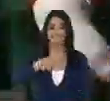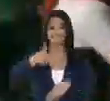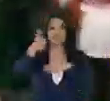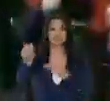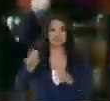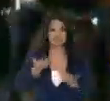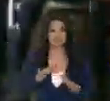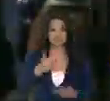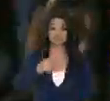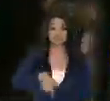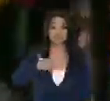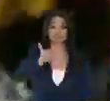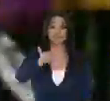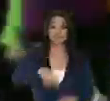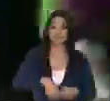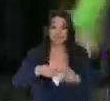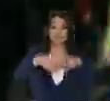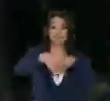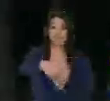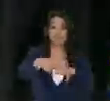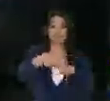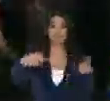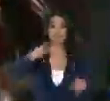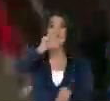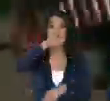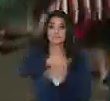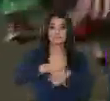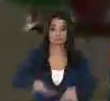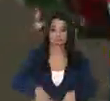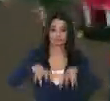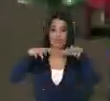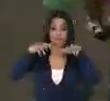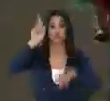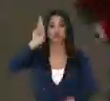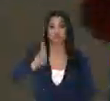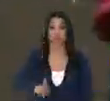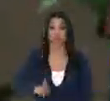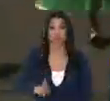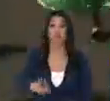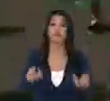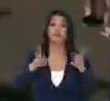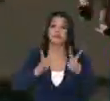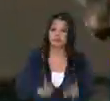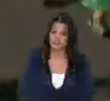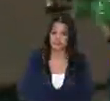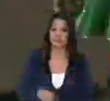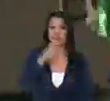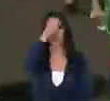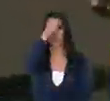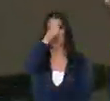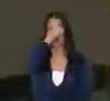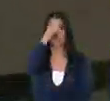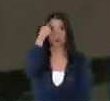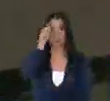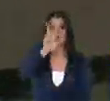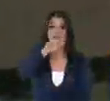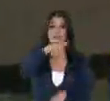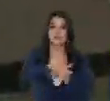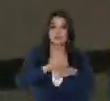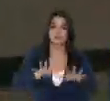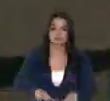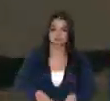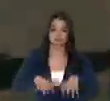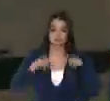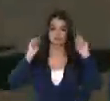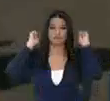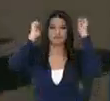autoridad. Este sábado el desfile a partir de las 3 de la tarde en la tribuna del sur, y el mismo desfile el domingo a partir de las 3 de la tarde también